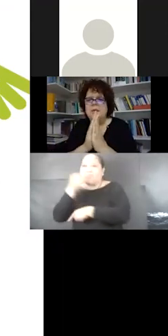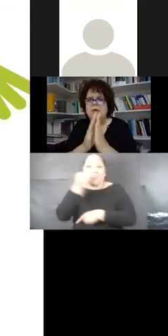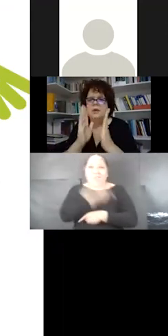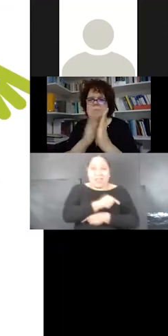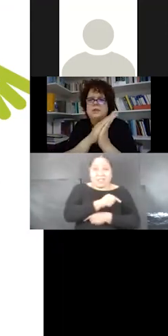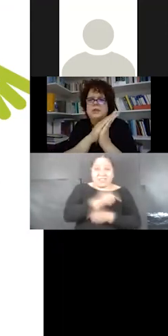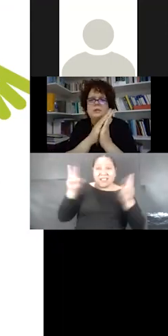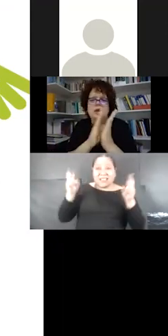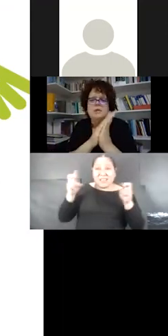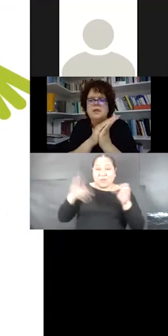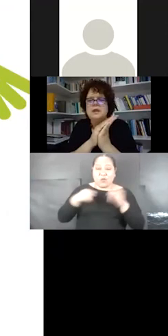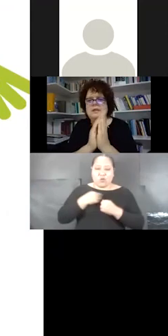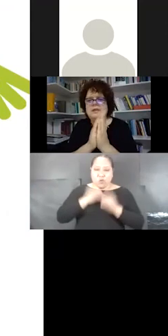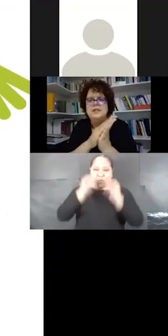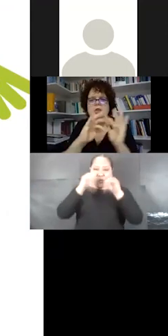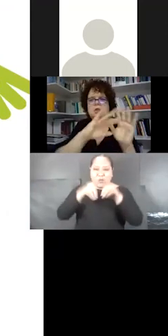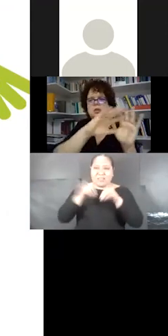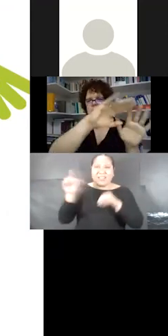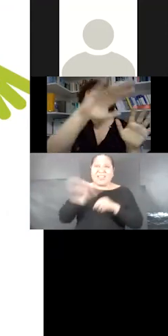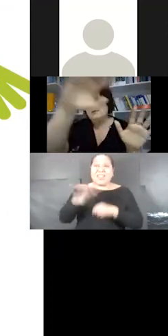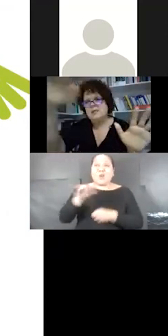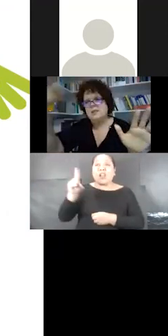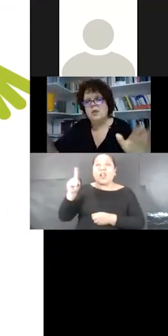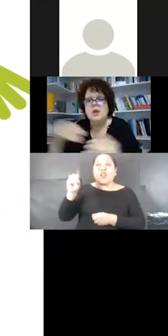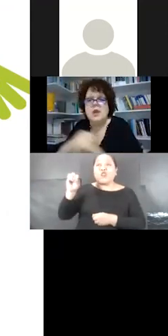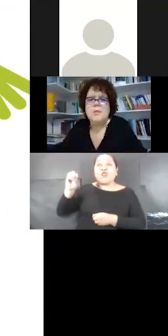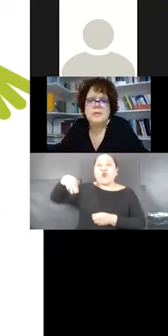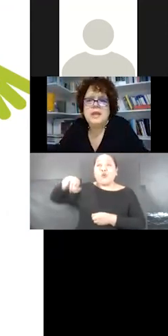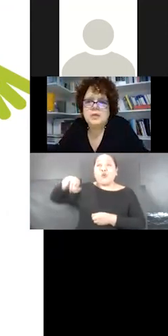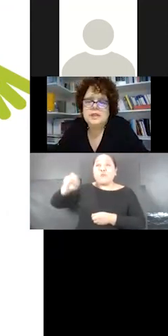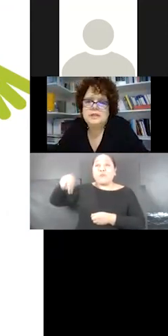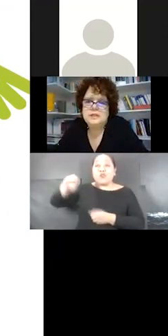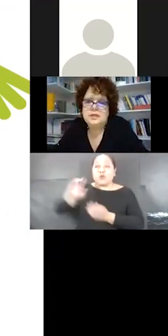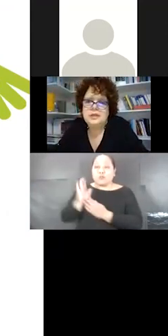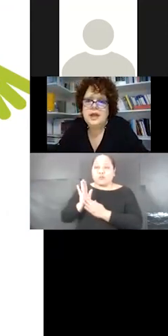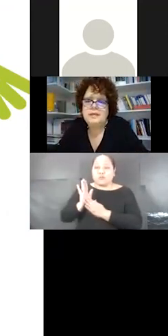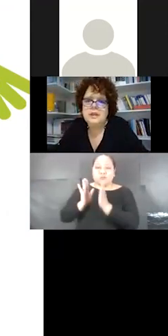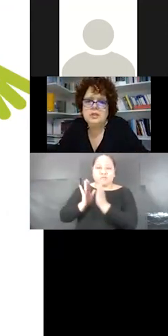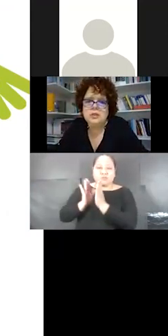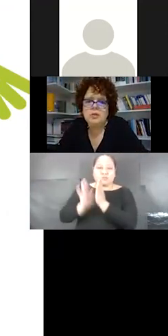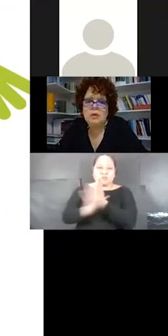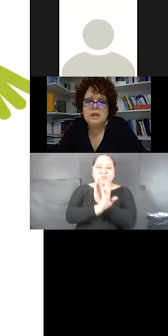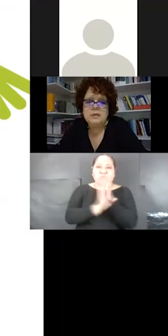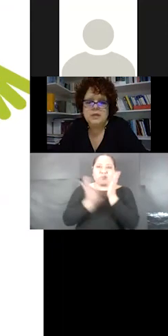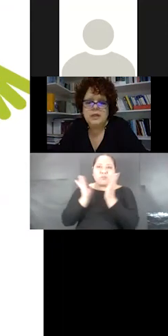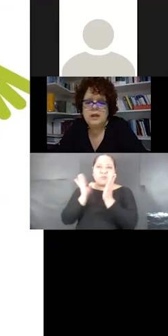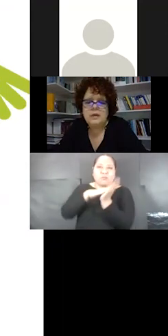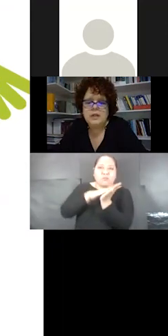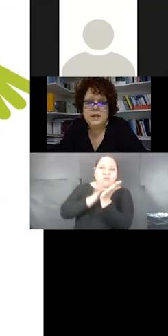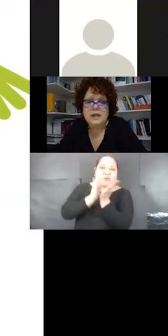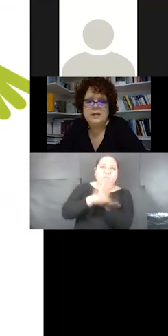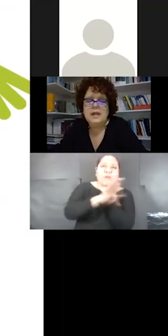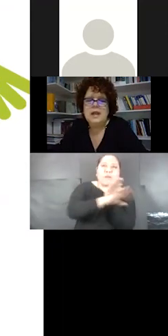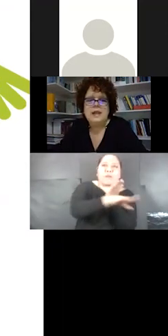del dominó, ¿no? Que tú tiras una fichita y se va haciendo todo. Pues eso es, ¿no? Cada vez que nosotros con Juan salimos a dar